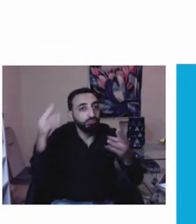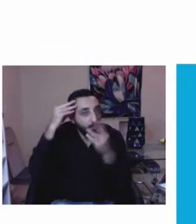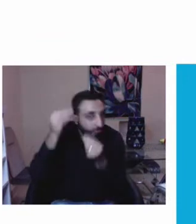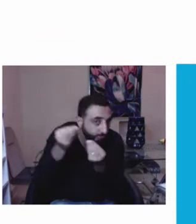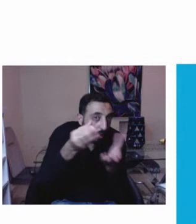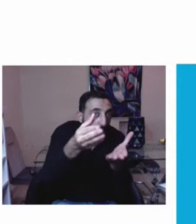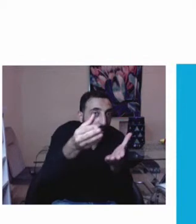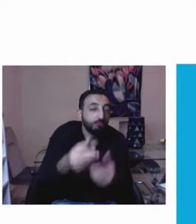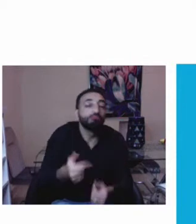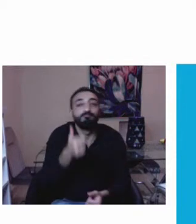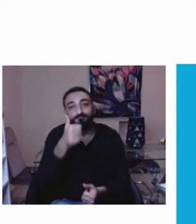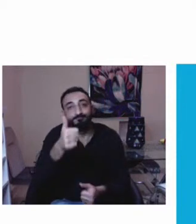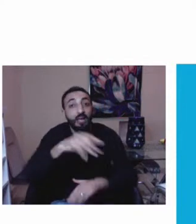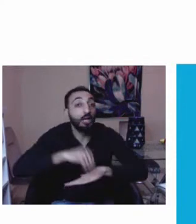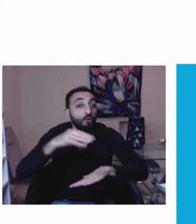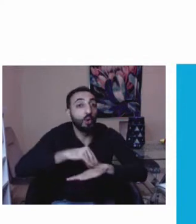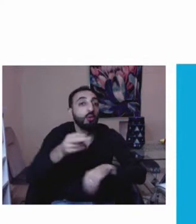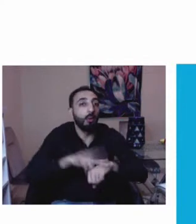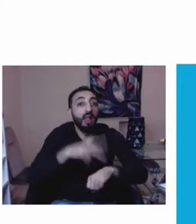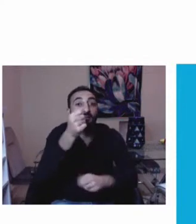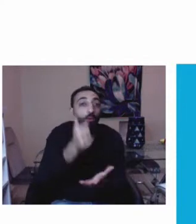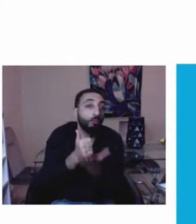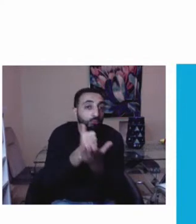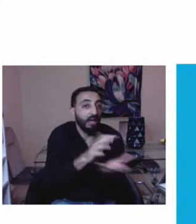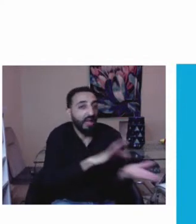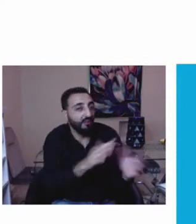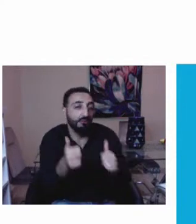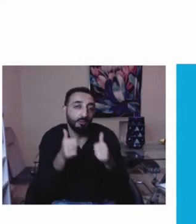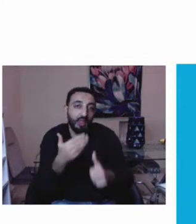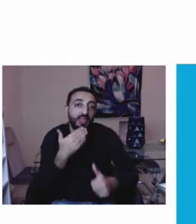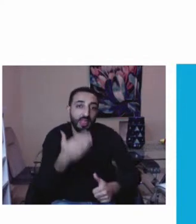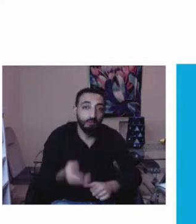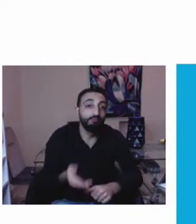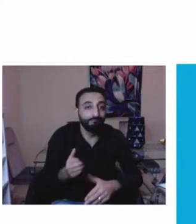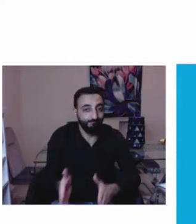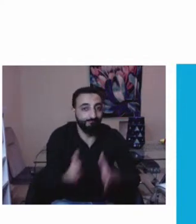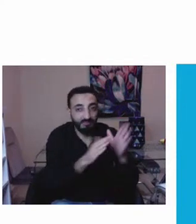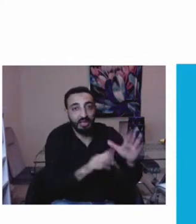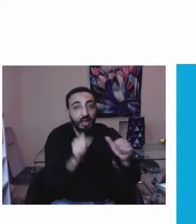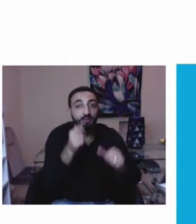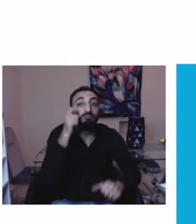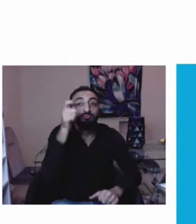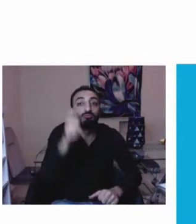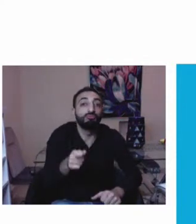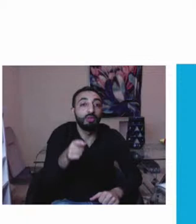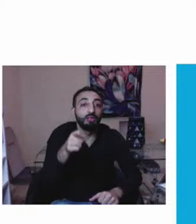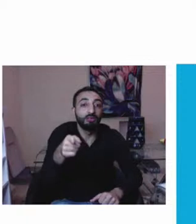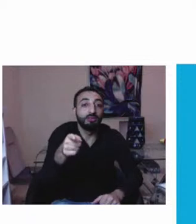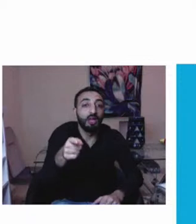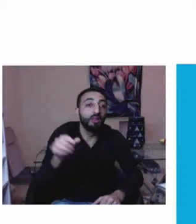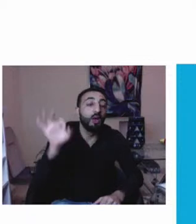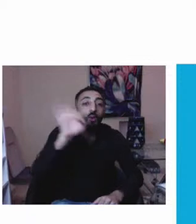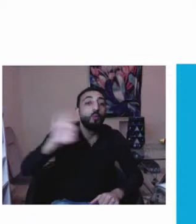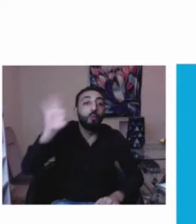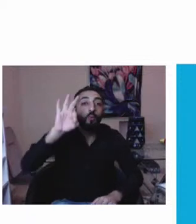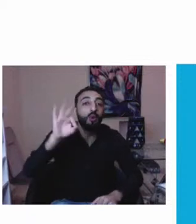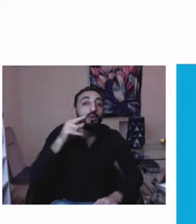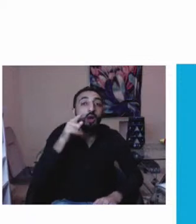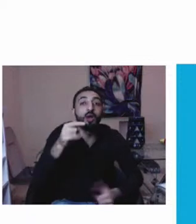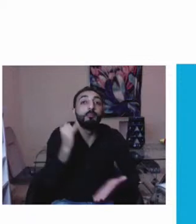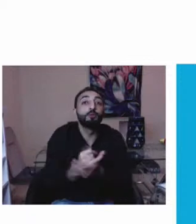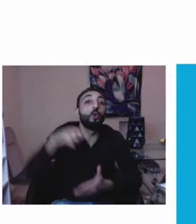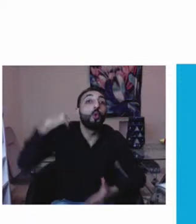His Excellency, Mr. Rafael Feliz Garcia, Minister of Youth of the Dominican Republic. Your Excellency, the floor is